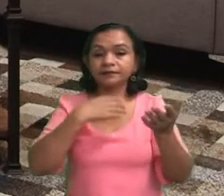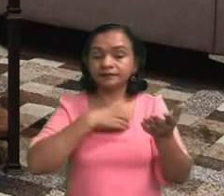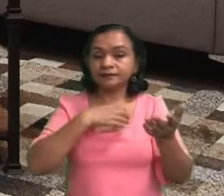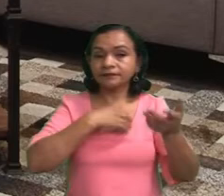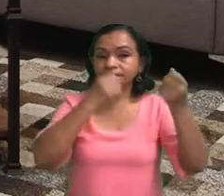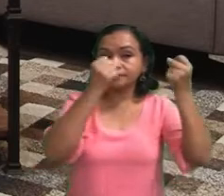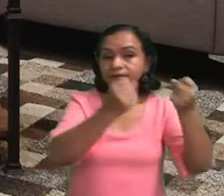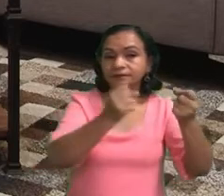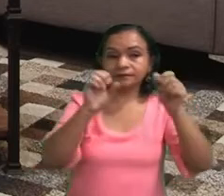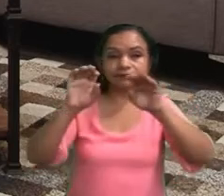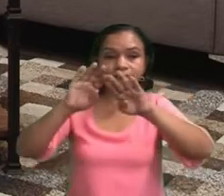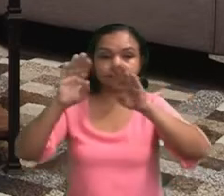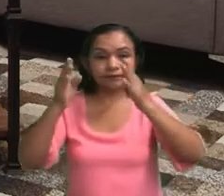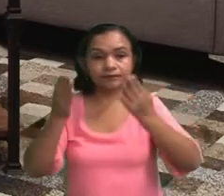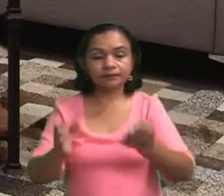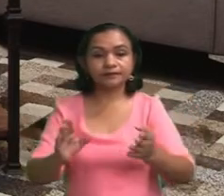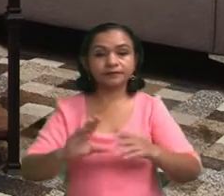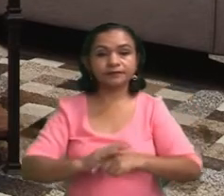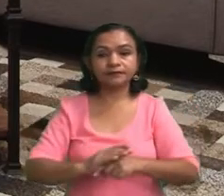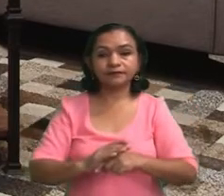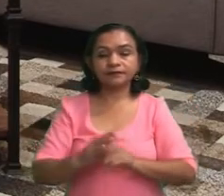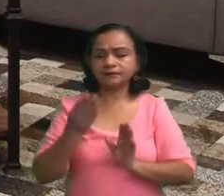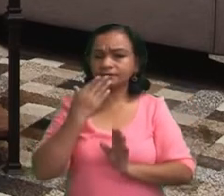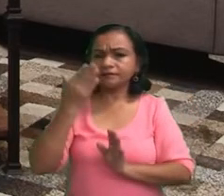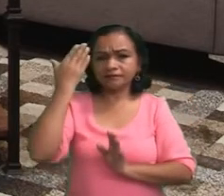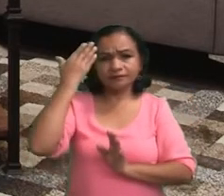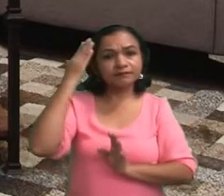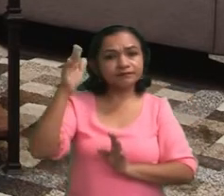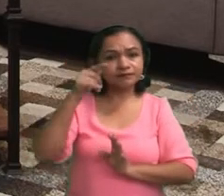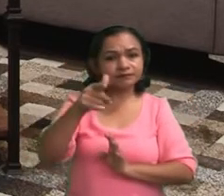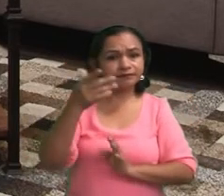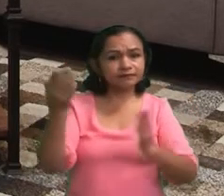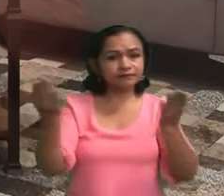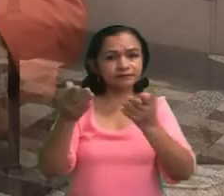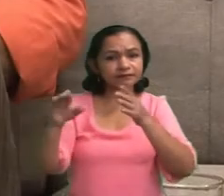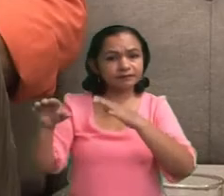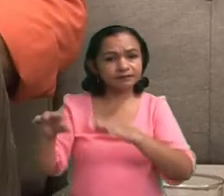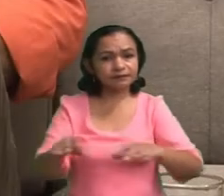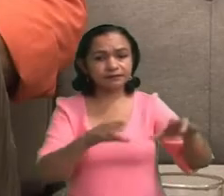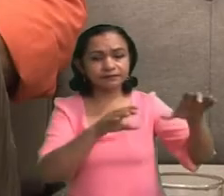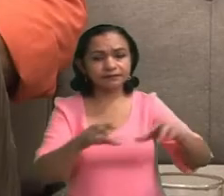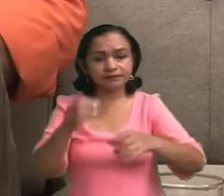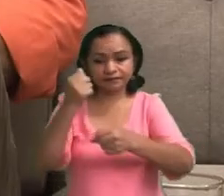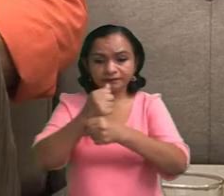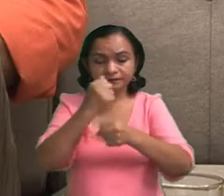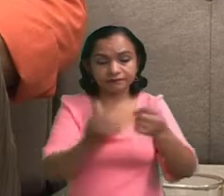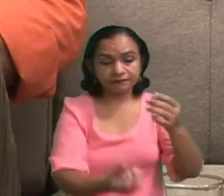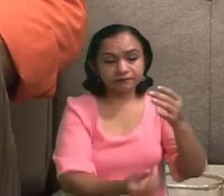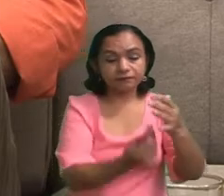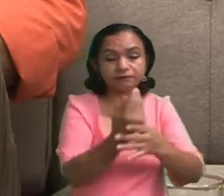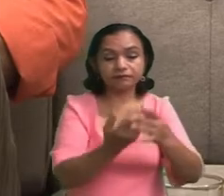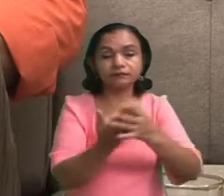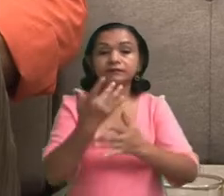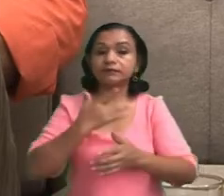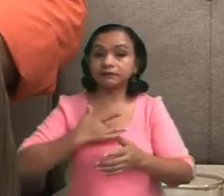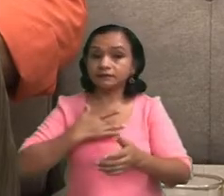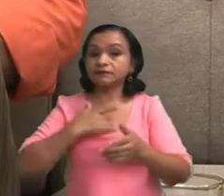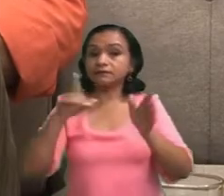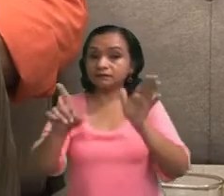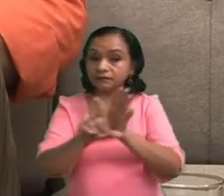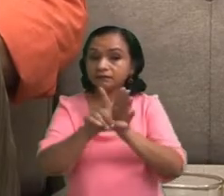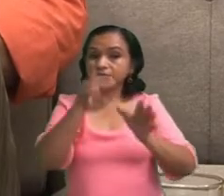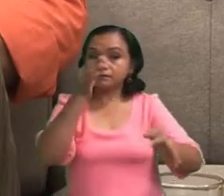ellos. Bueno, vos sabés que la actividad productiva requiere un marco jurídico. Claro. Y